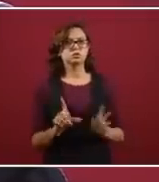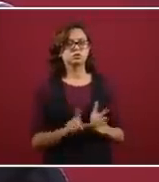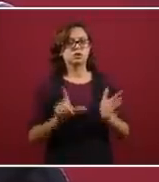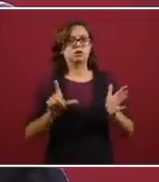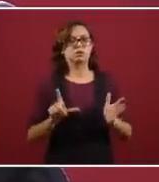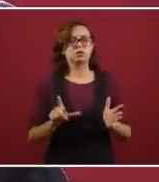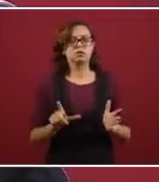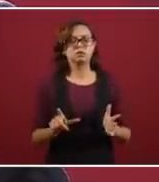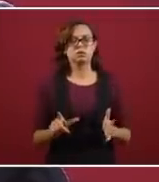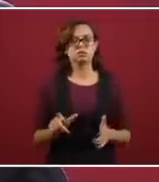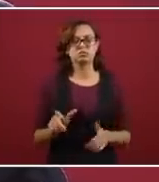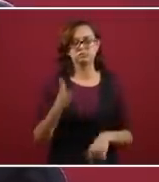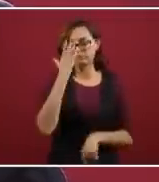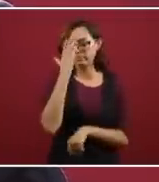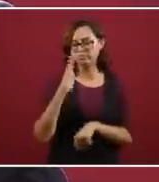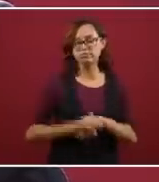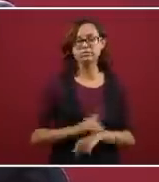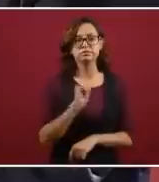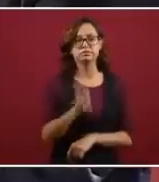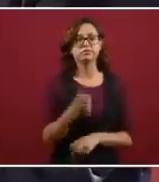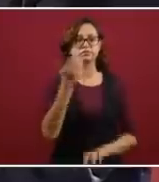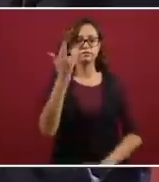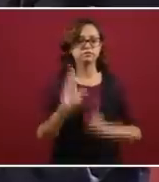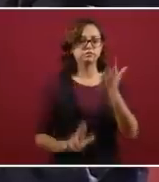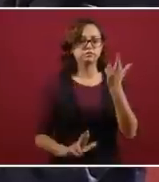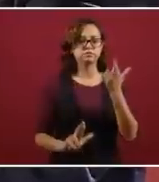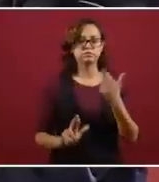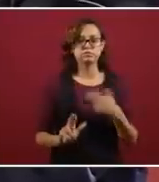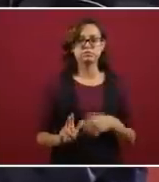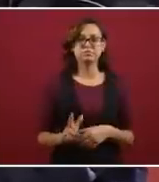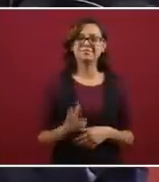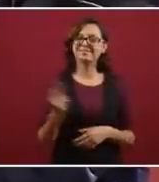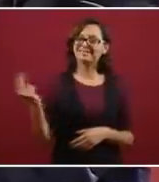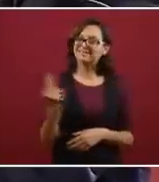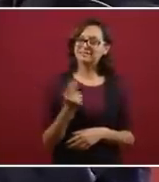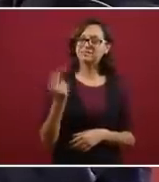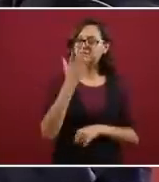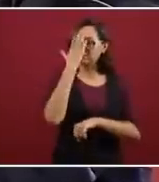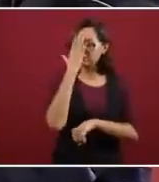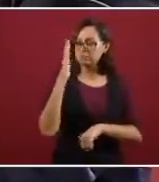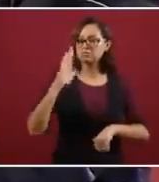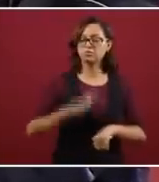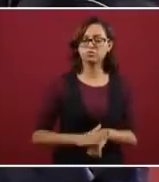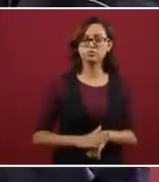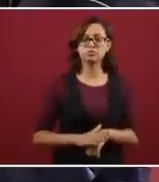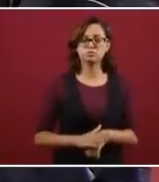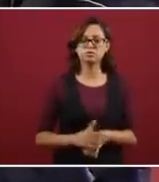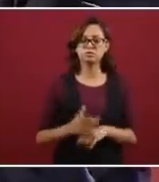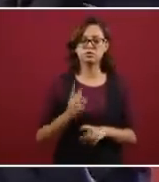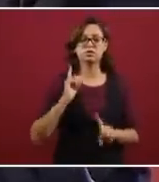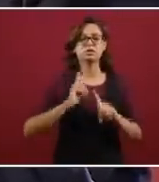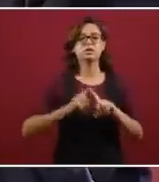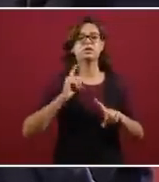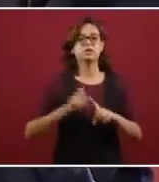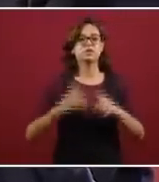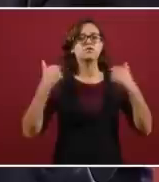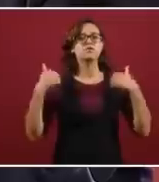de la revolución. No olvidar a los precursores de la revolución,